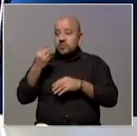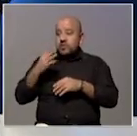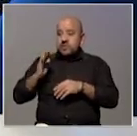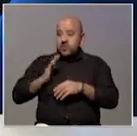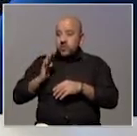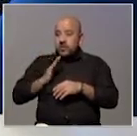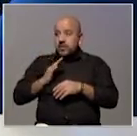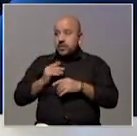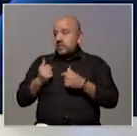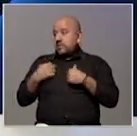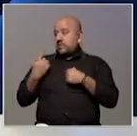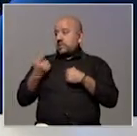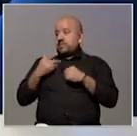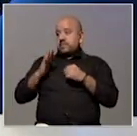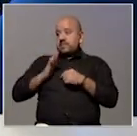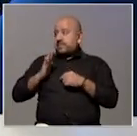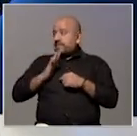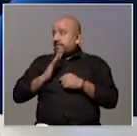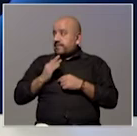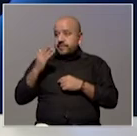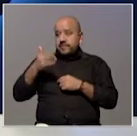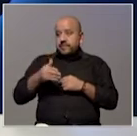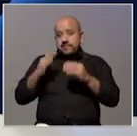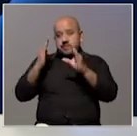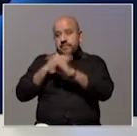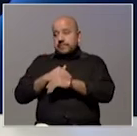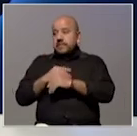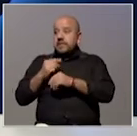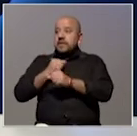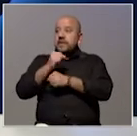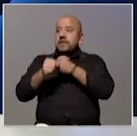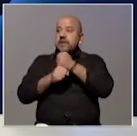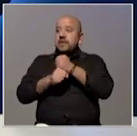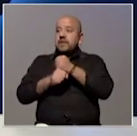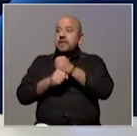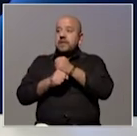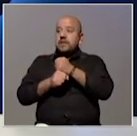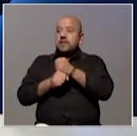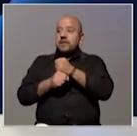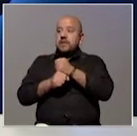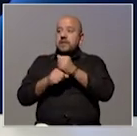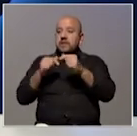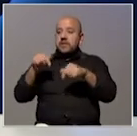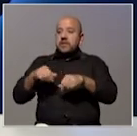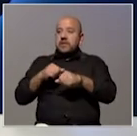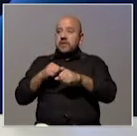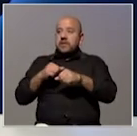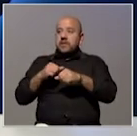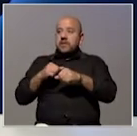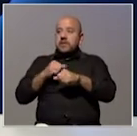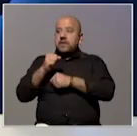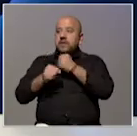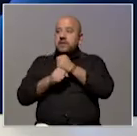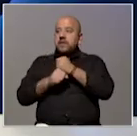decidimos no no hacer colon pero fue en el año este año pasado no este jueves